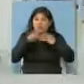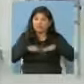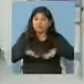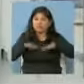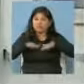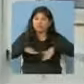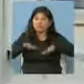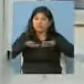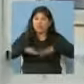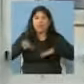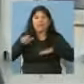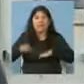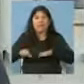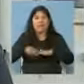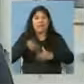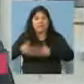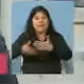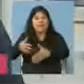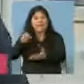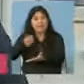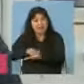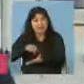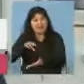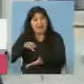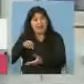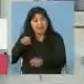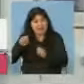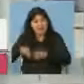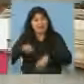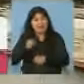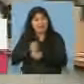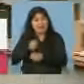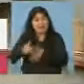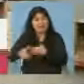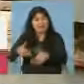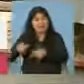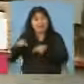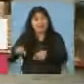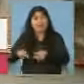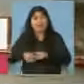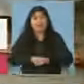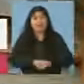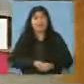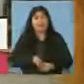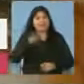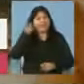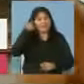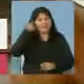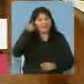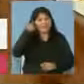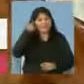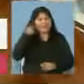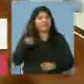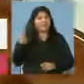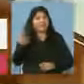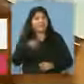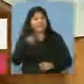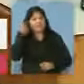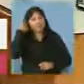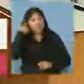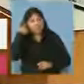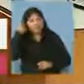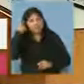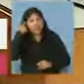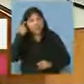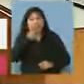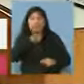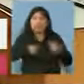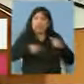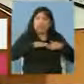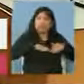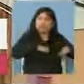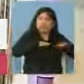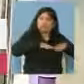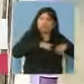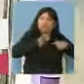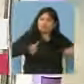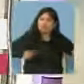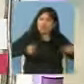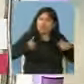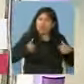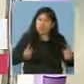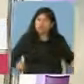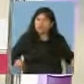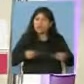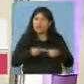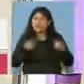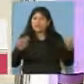Todo surgió a raíz de la crisis, estábamos viendo cómo podíamos reemplazar los productos que hacemos, que